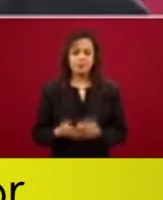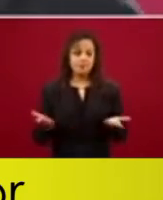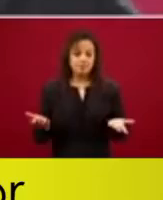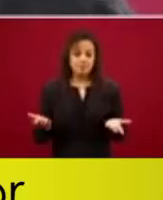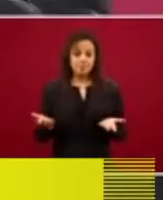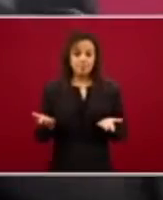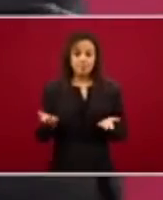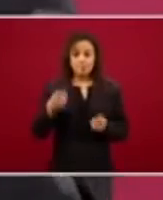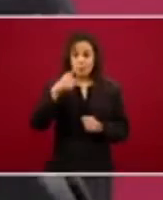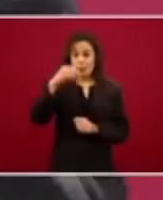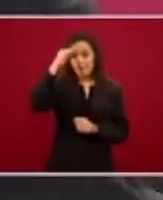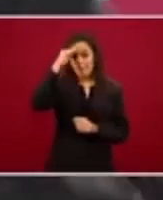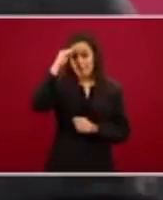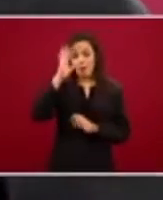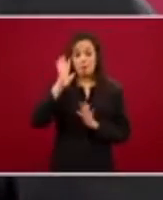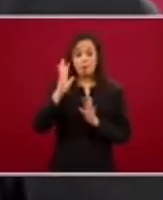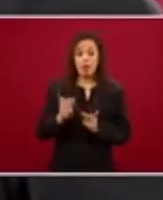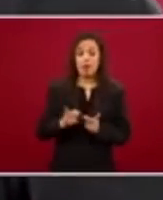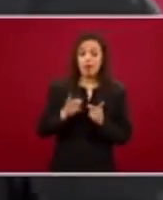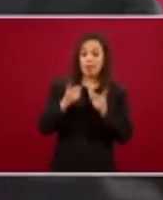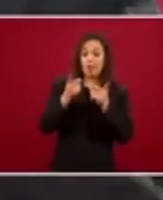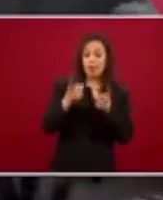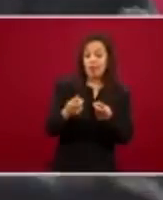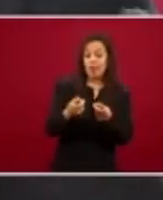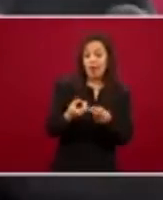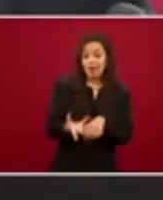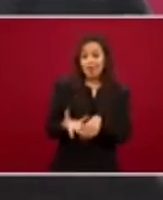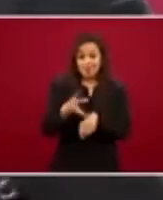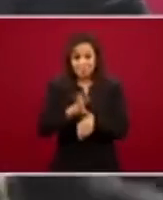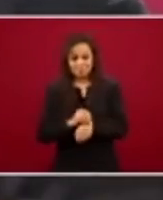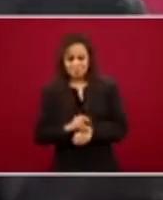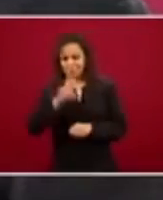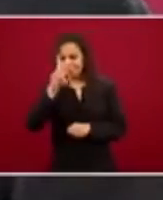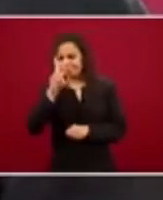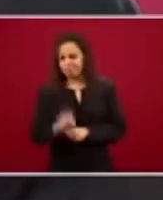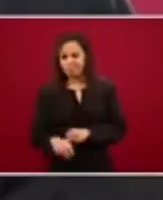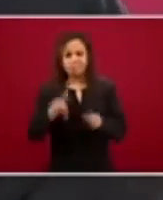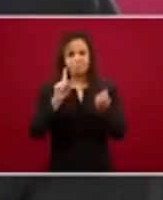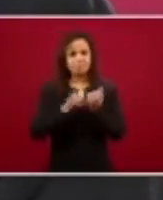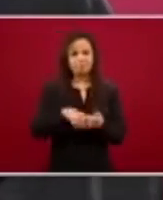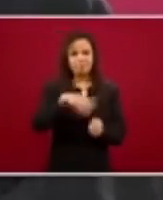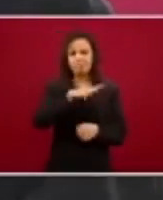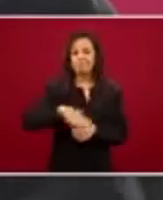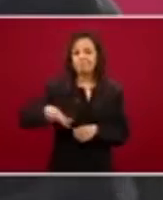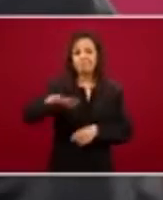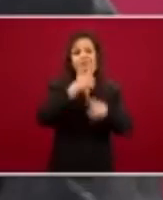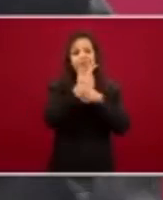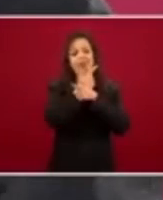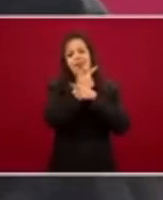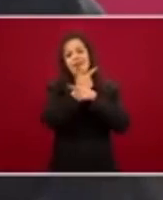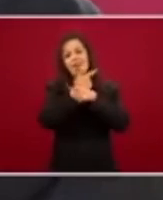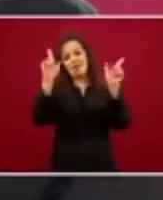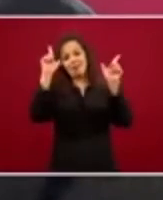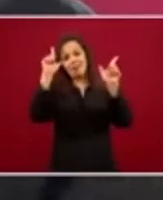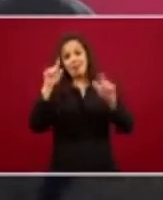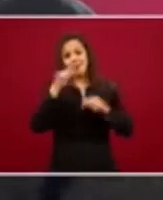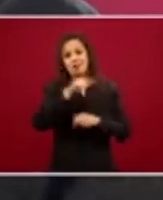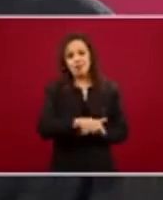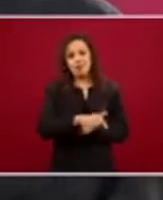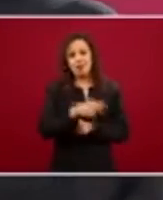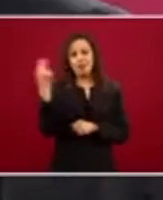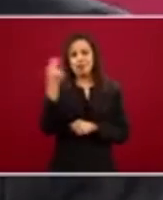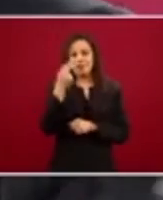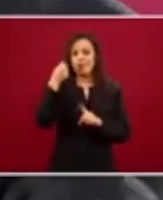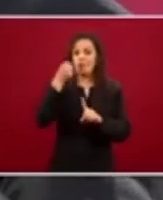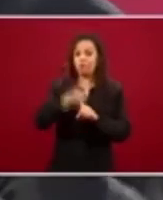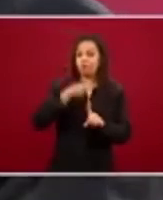se trata de una concesión, además las libertades se conquistan, no se imploran. No